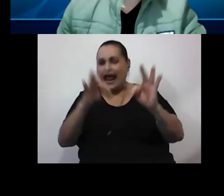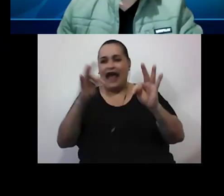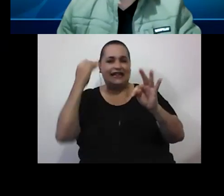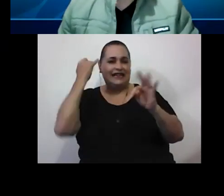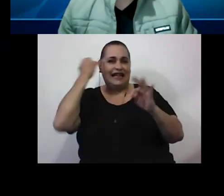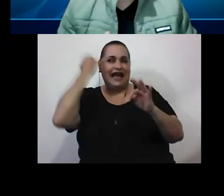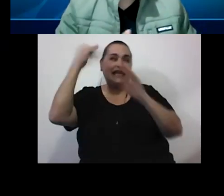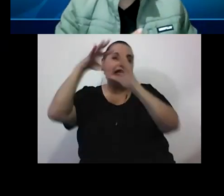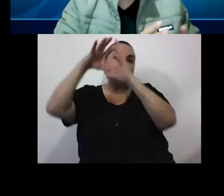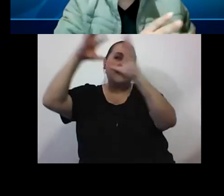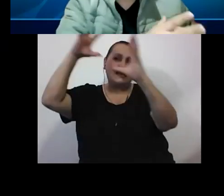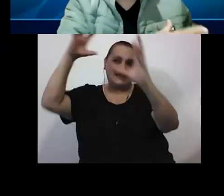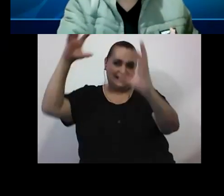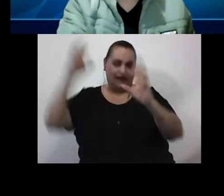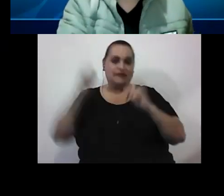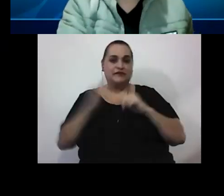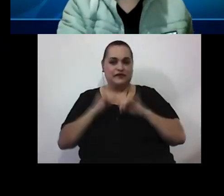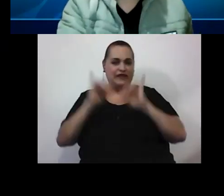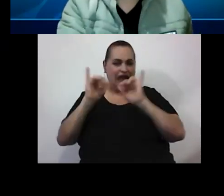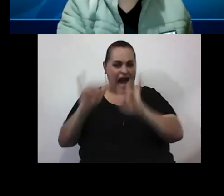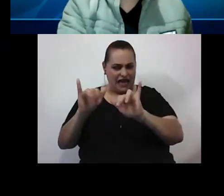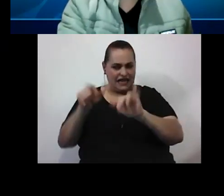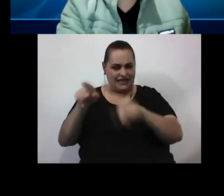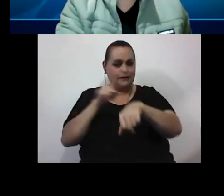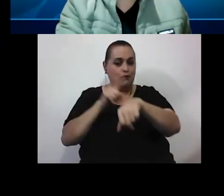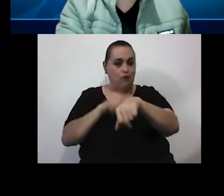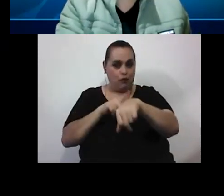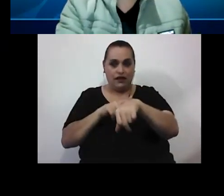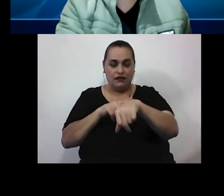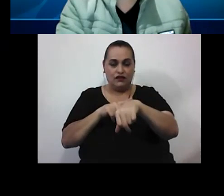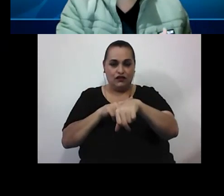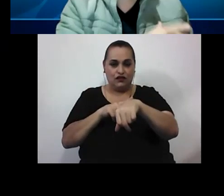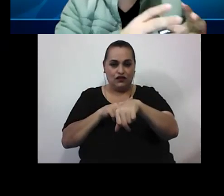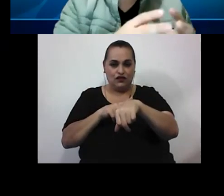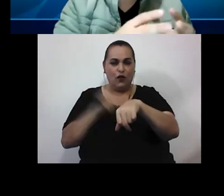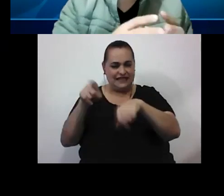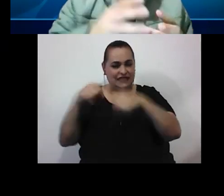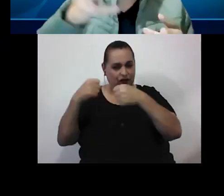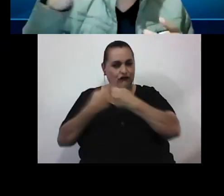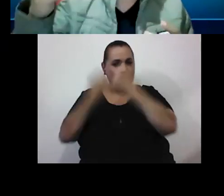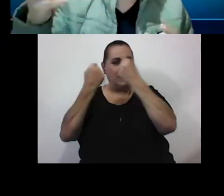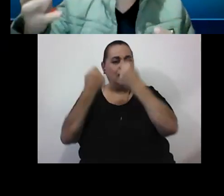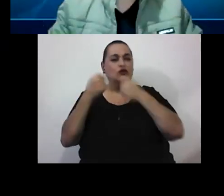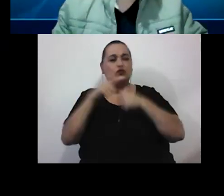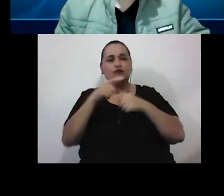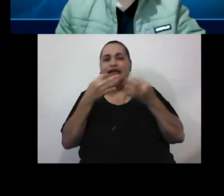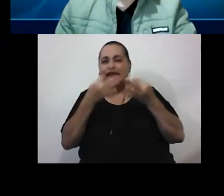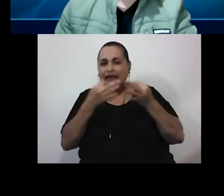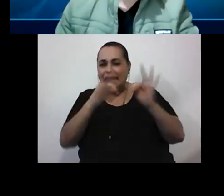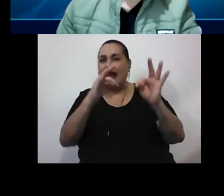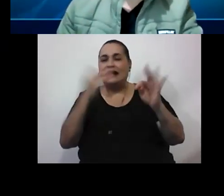trate de imaginarlo ahí, en ese momento, en ese desafío, y trátelo de